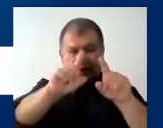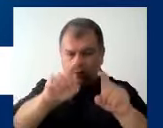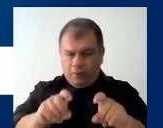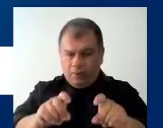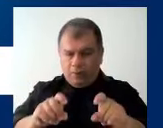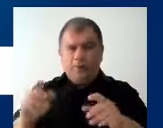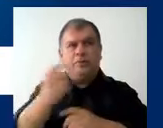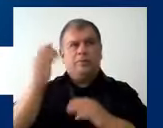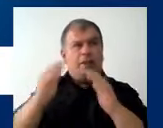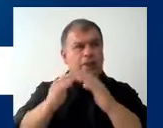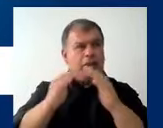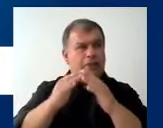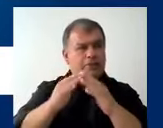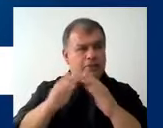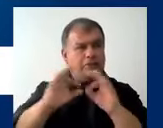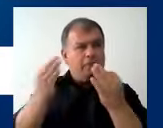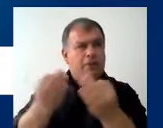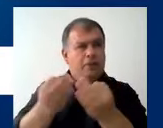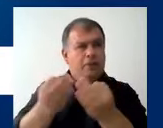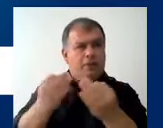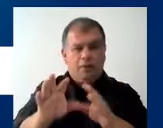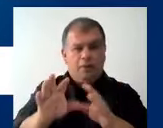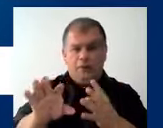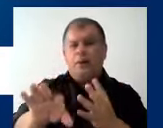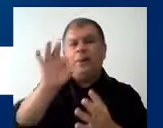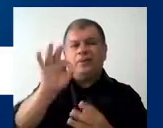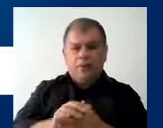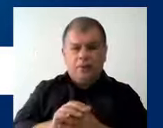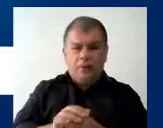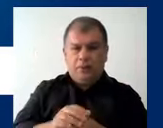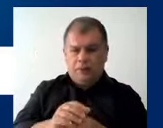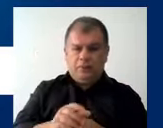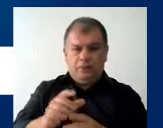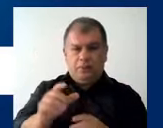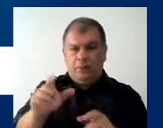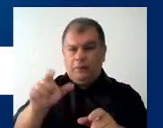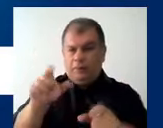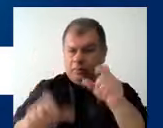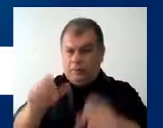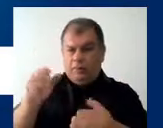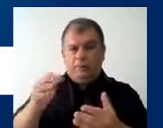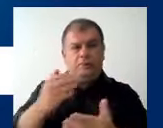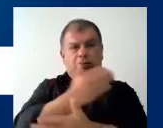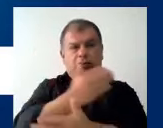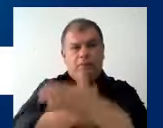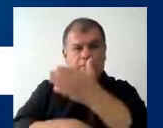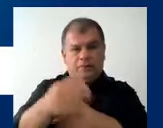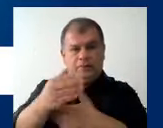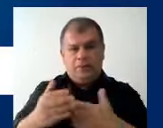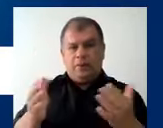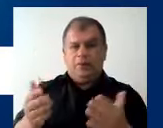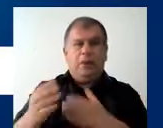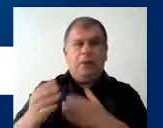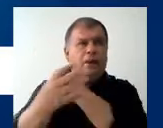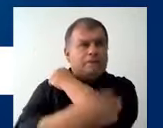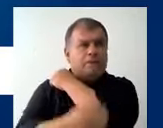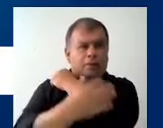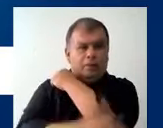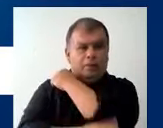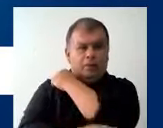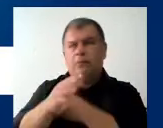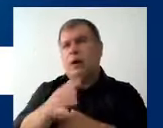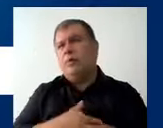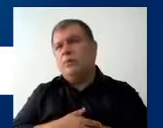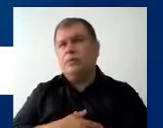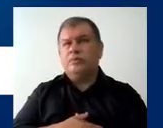hogares, vamos a encontrar que la población con discapacidad que se encuentra en situación de pobreza está